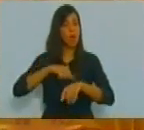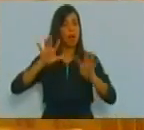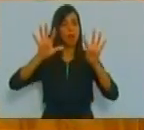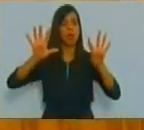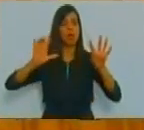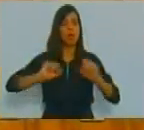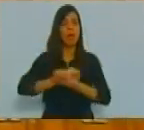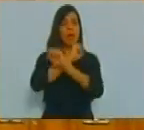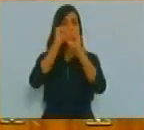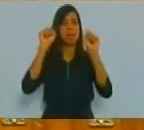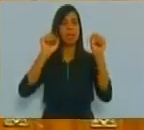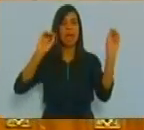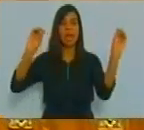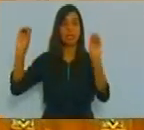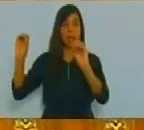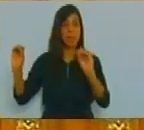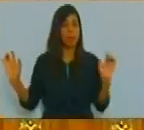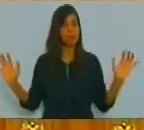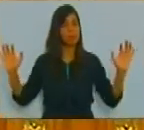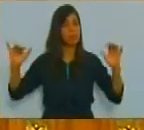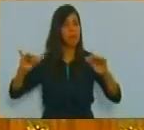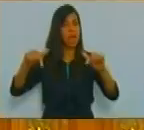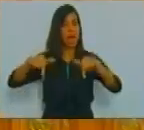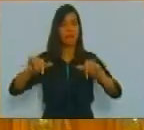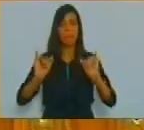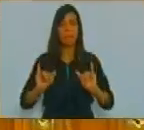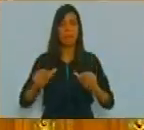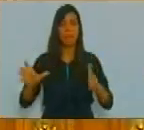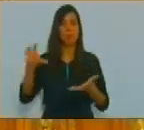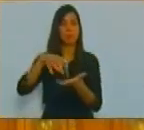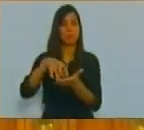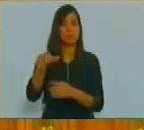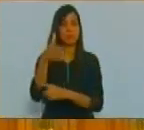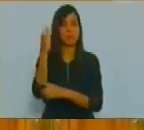mañana en este mismo salón muchas gracias